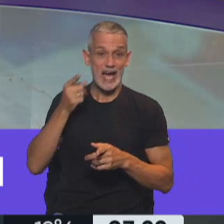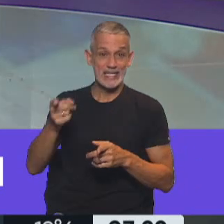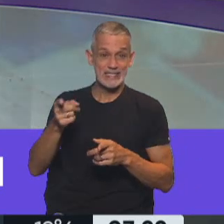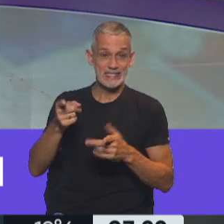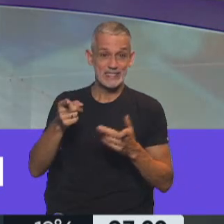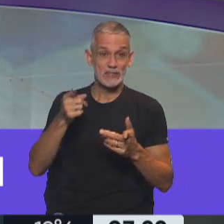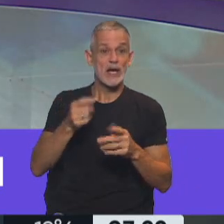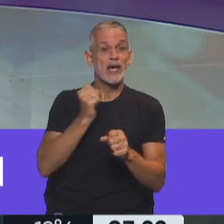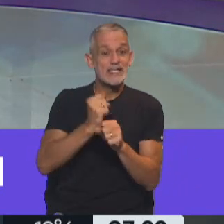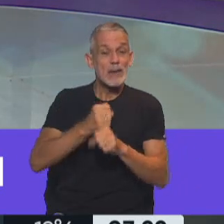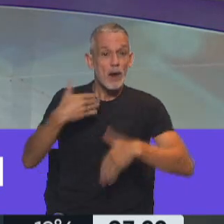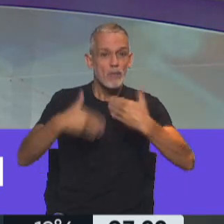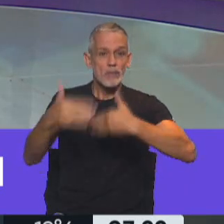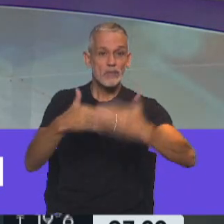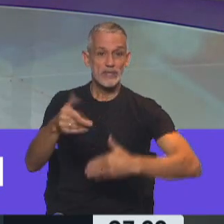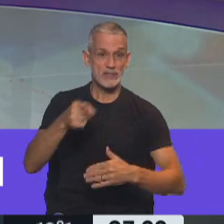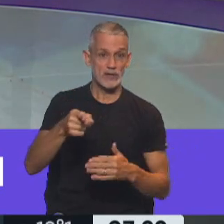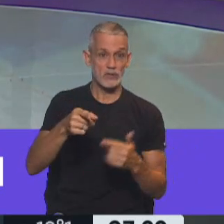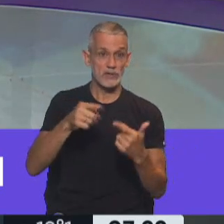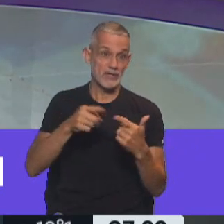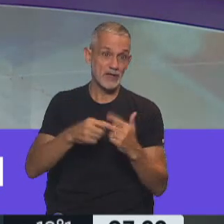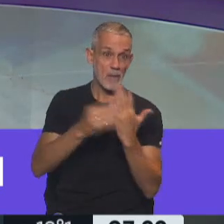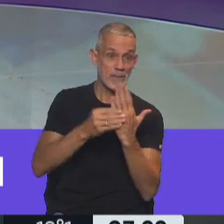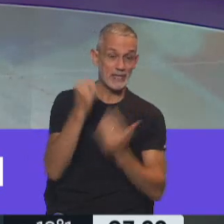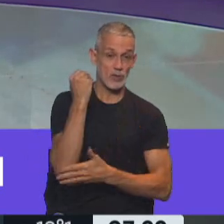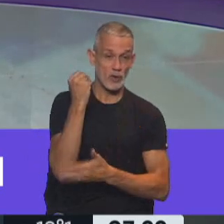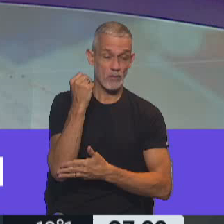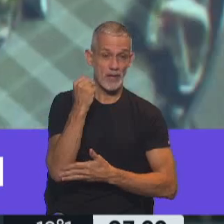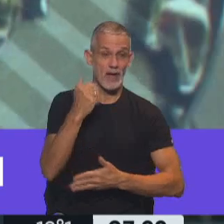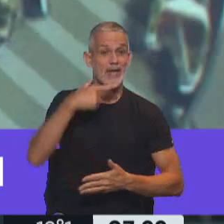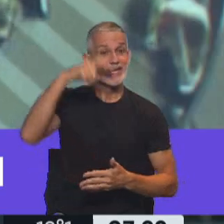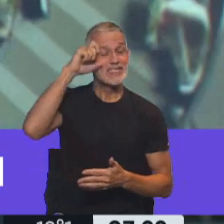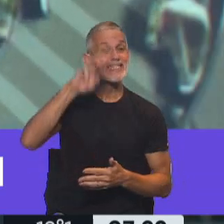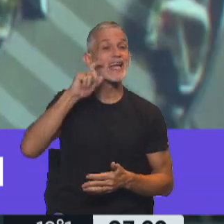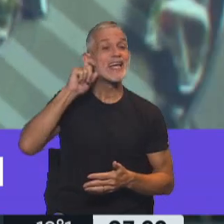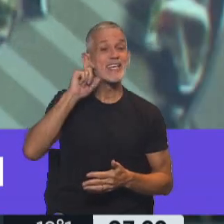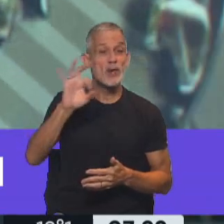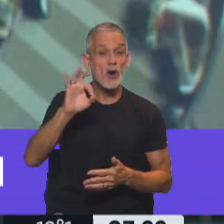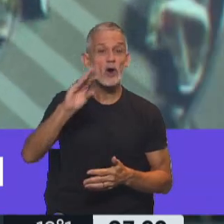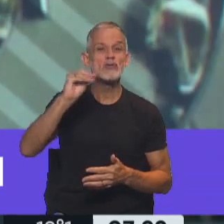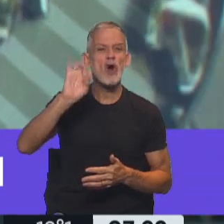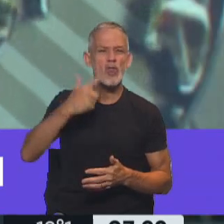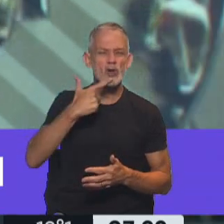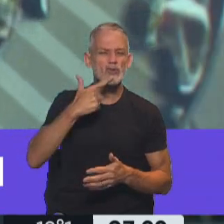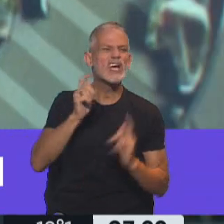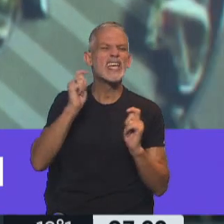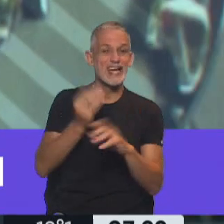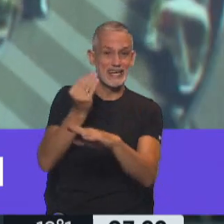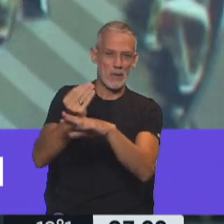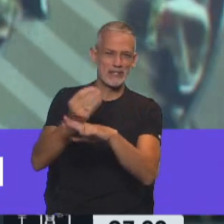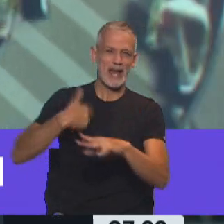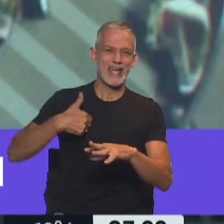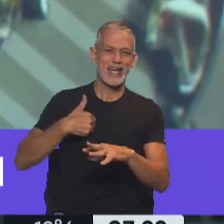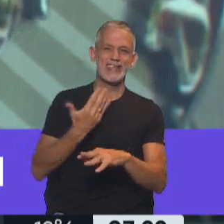seguimos trabajando, y es Guzmán, el ministro de Economía, y Sergio Chodos, que es el representante argentino ante el Fondo